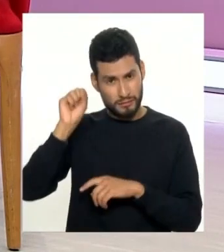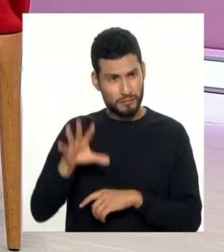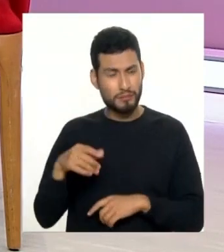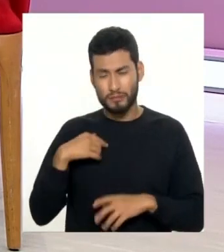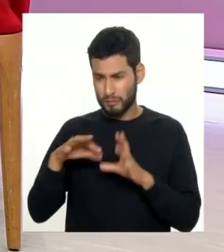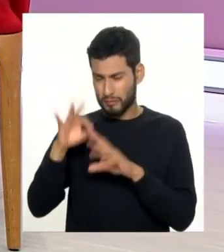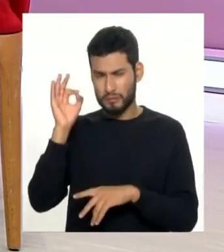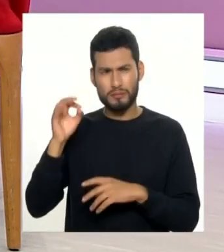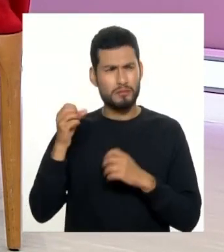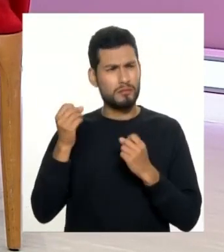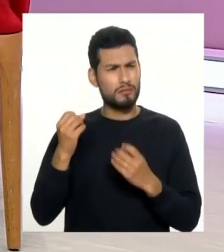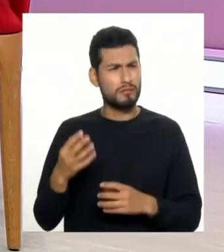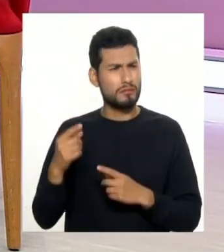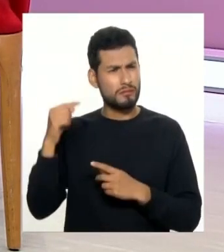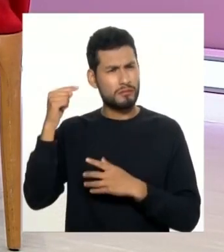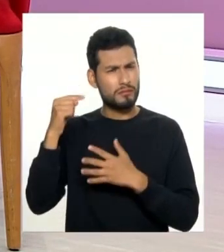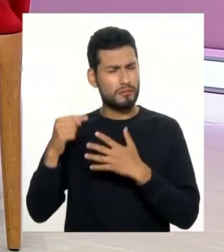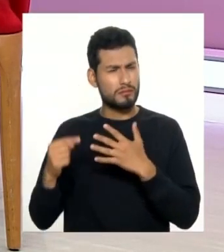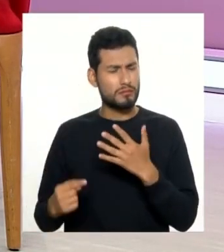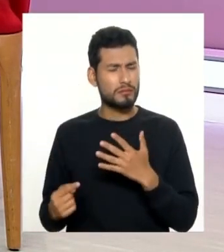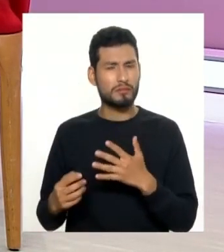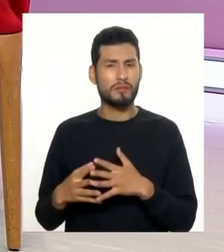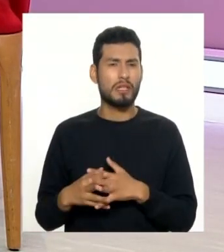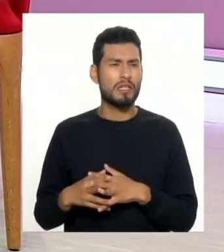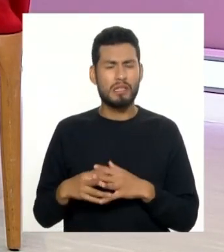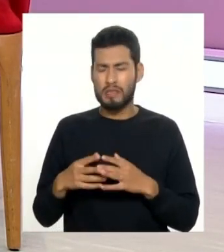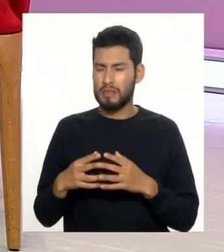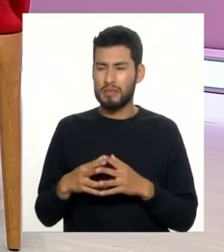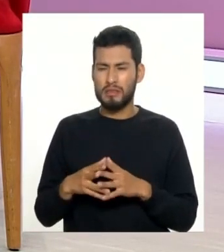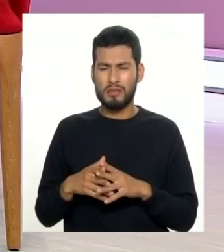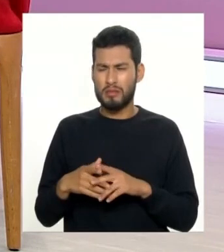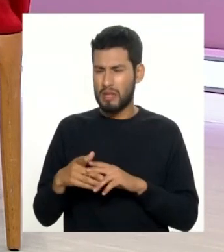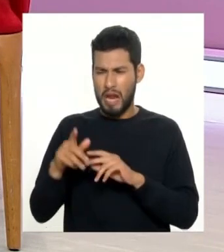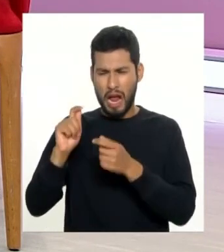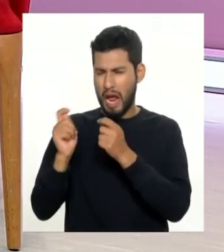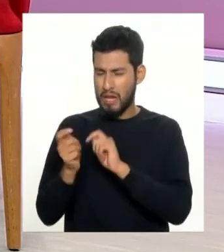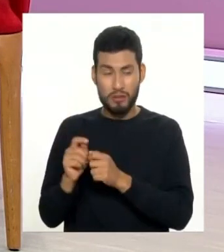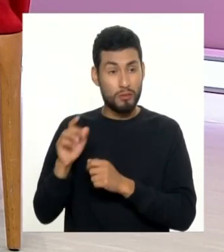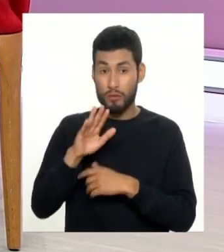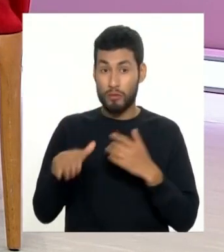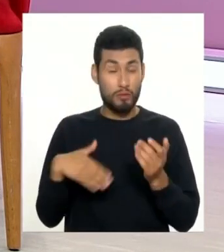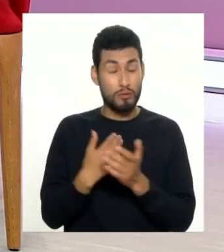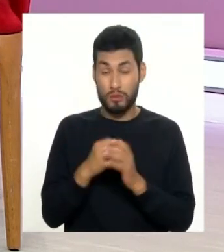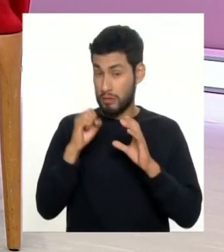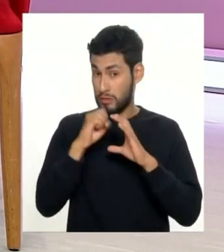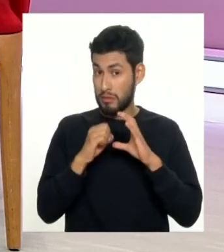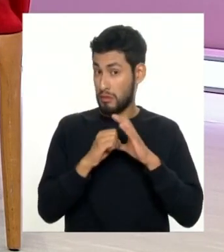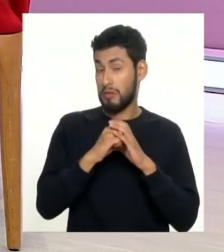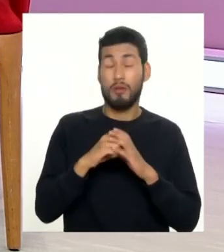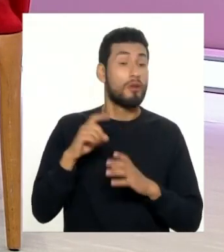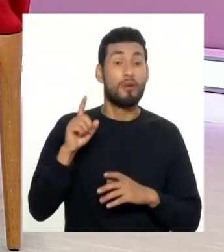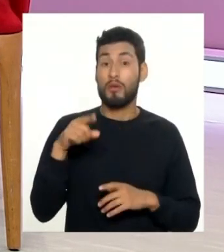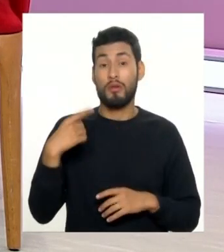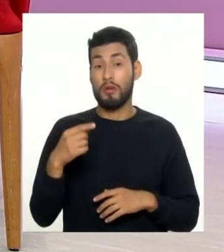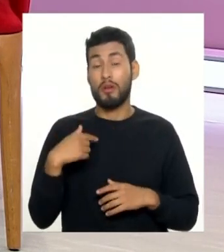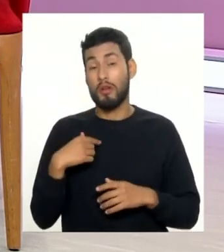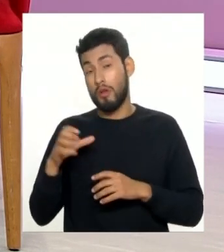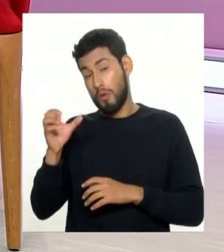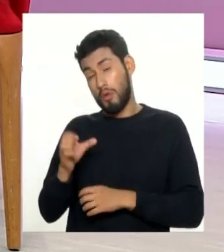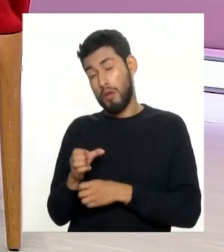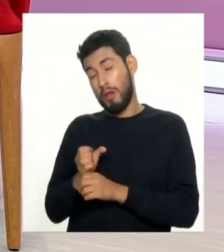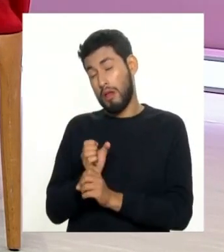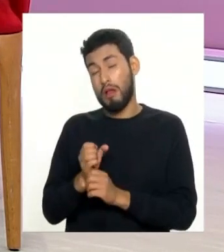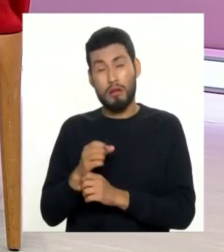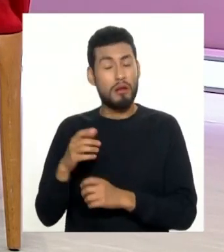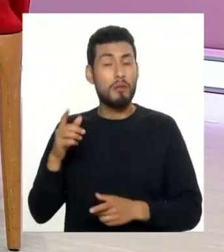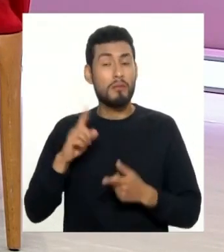encontrar una serie de alteraciones. No todos tienen hernia y no todos tienen lumbalgia, pero sí habría